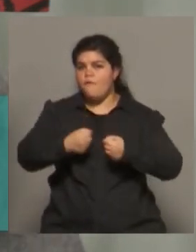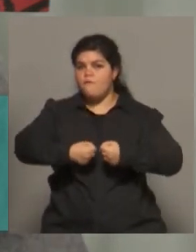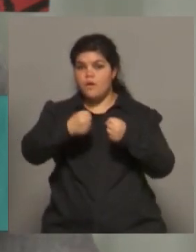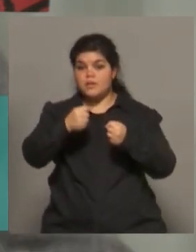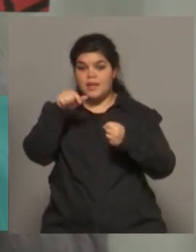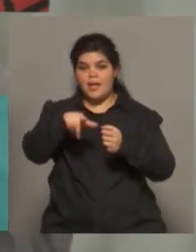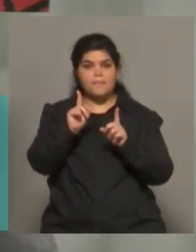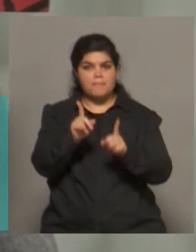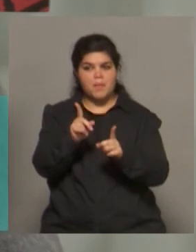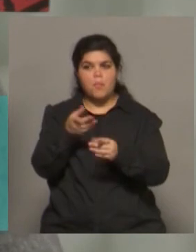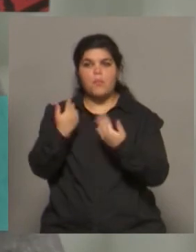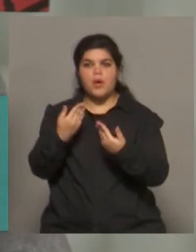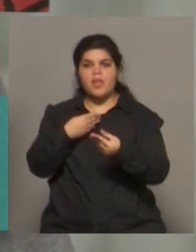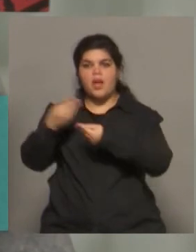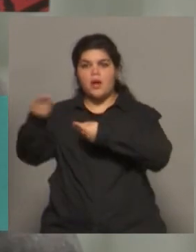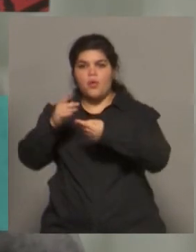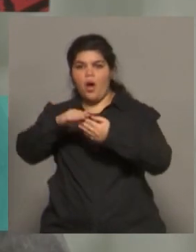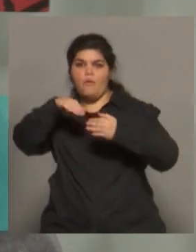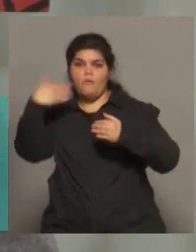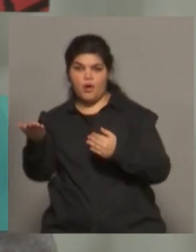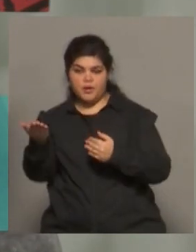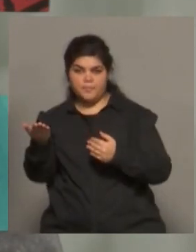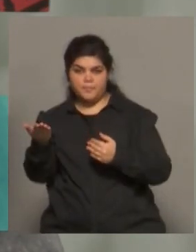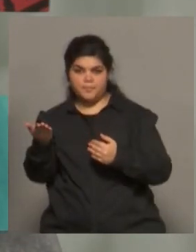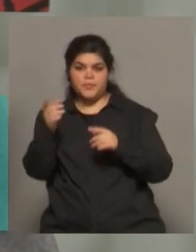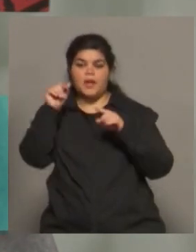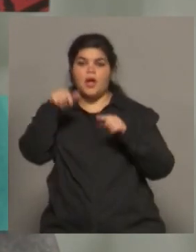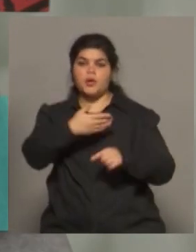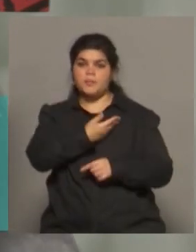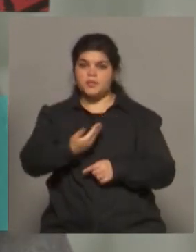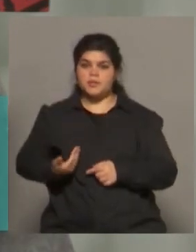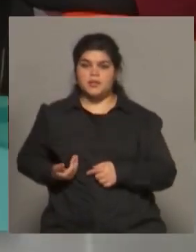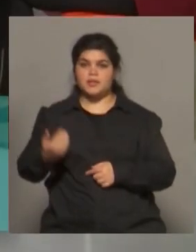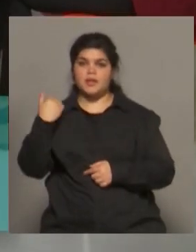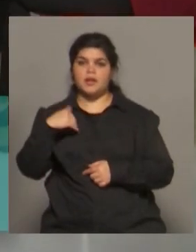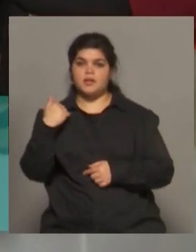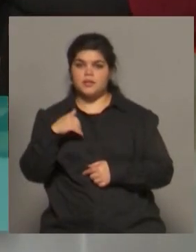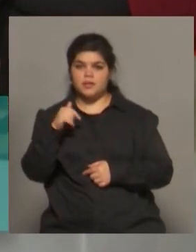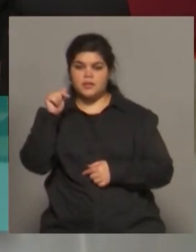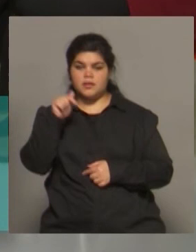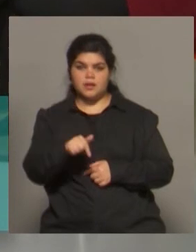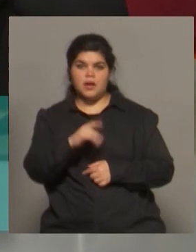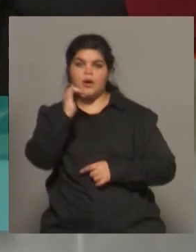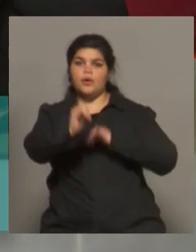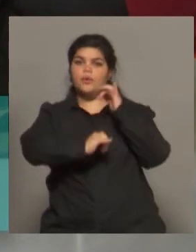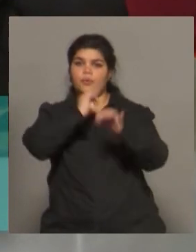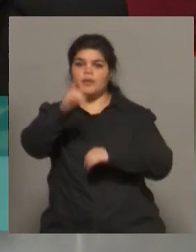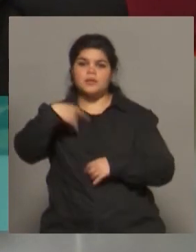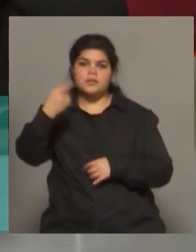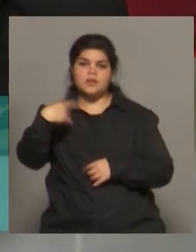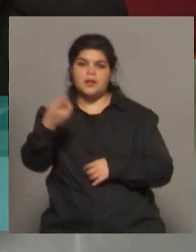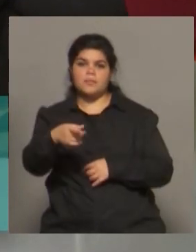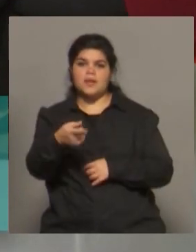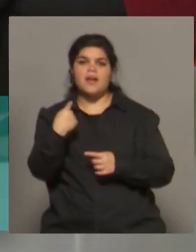de fortaleza negociar hacia el exterior. Bueno, la actual presidencia argentina ha manifestado en más de una oportunidad su deseo